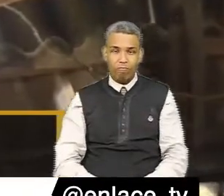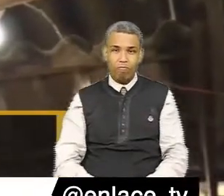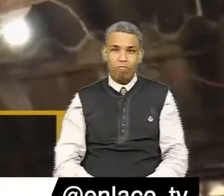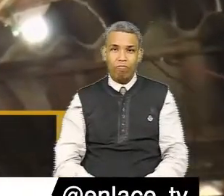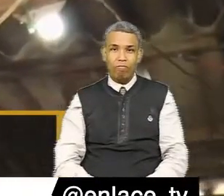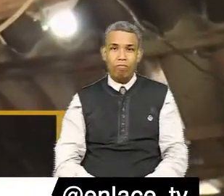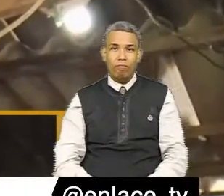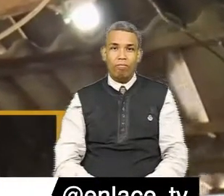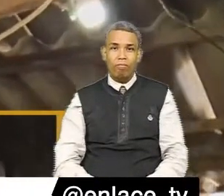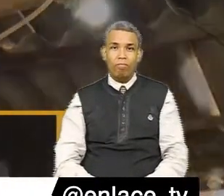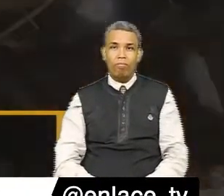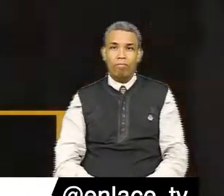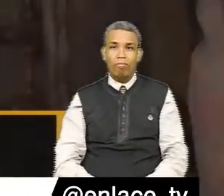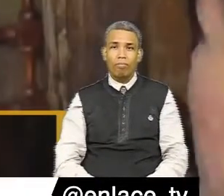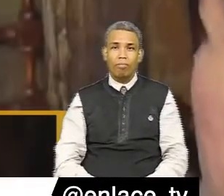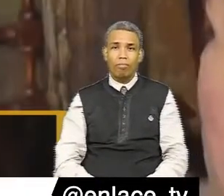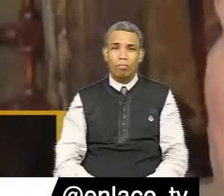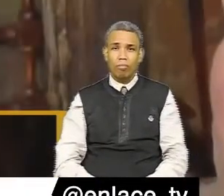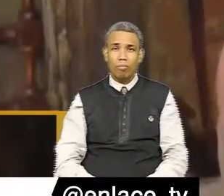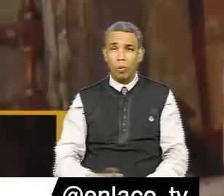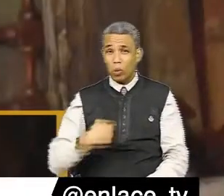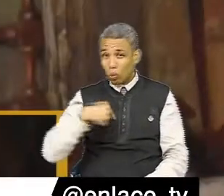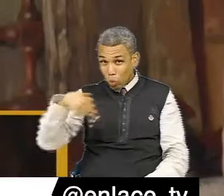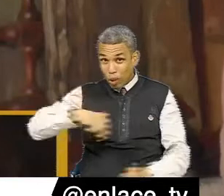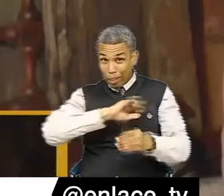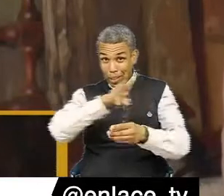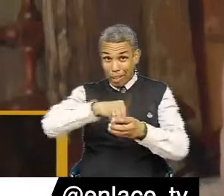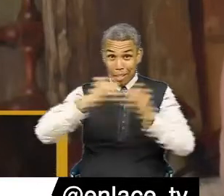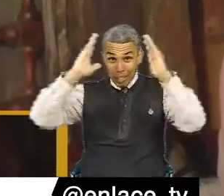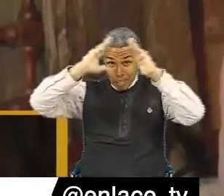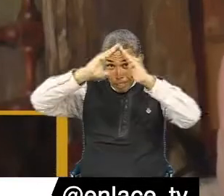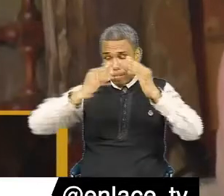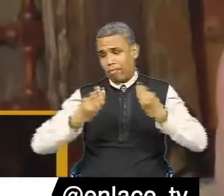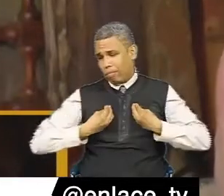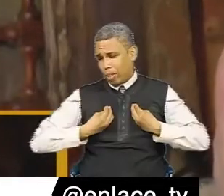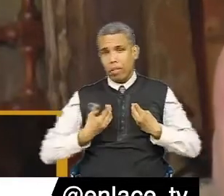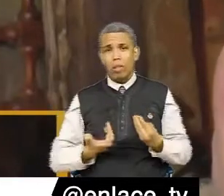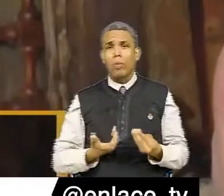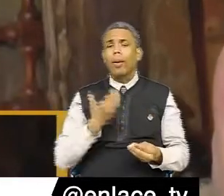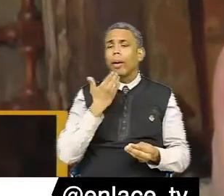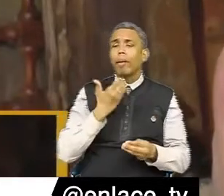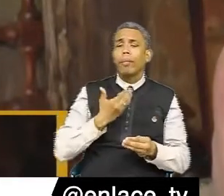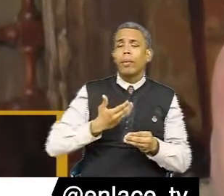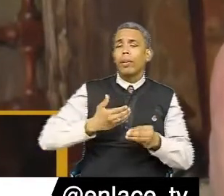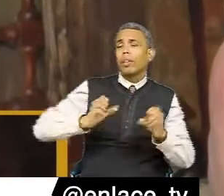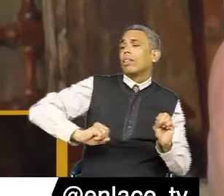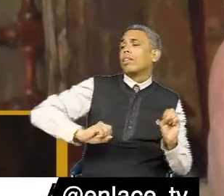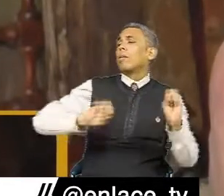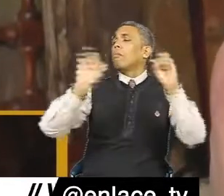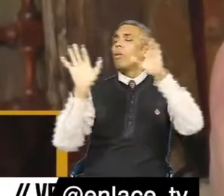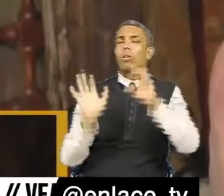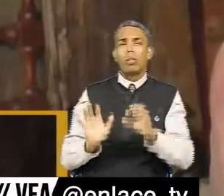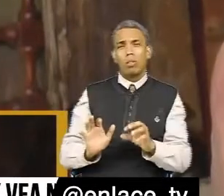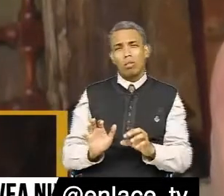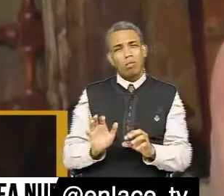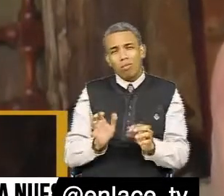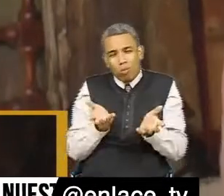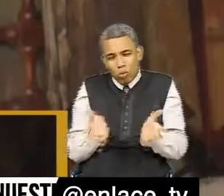yo no pienso eso porque un compañero ya que ha solito